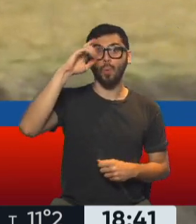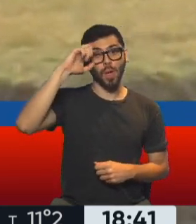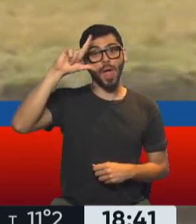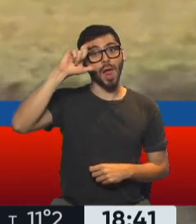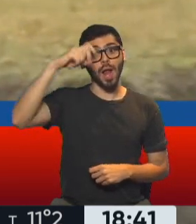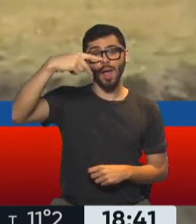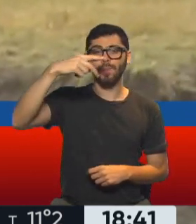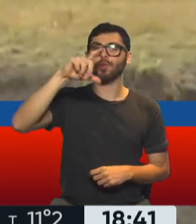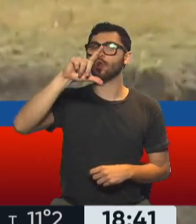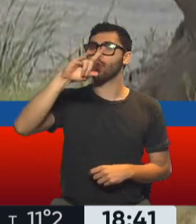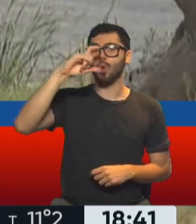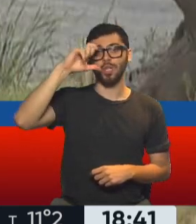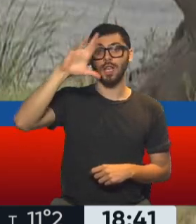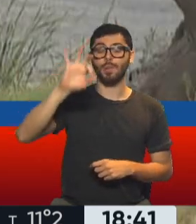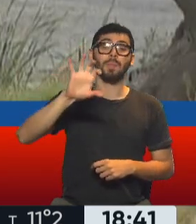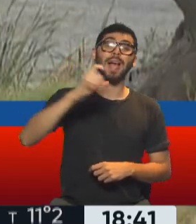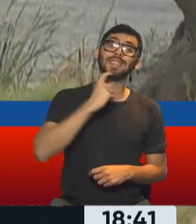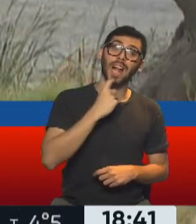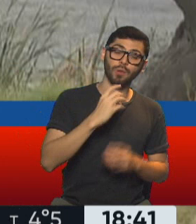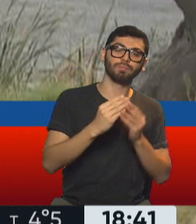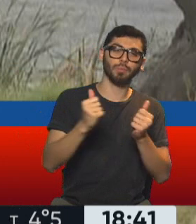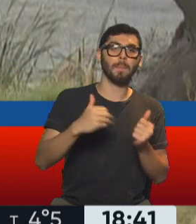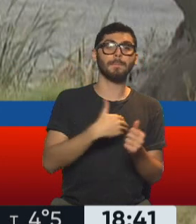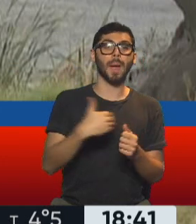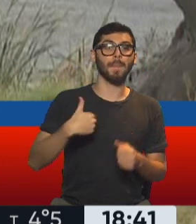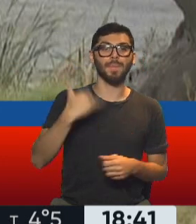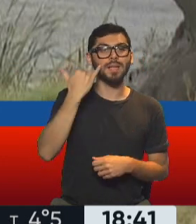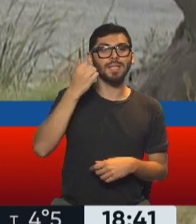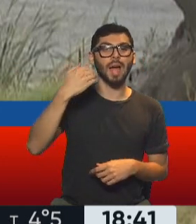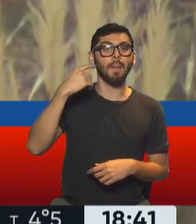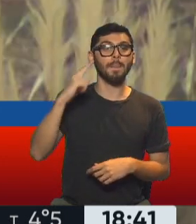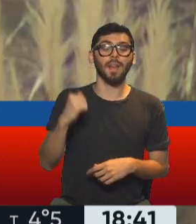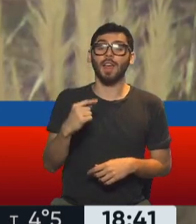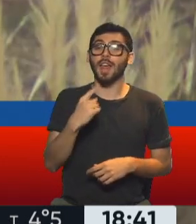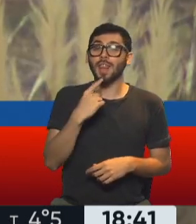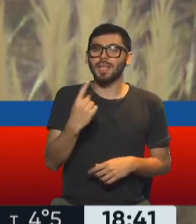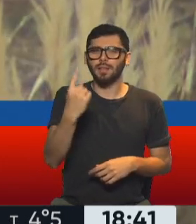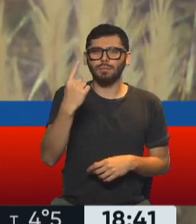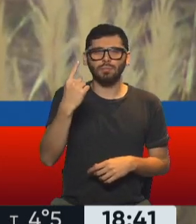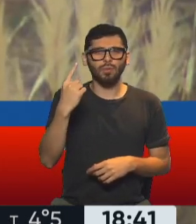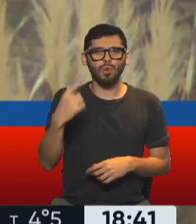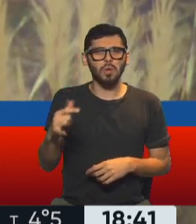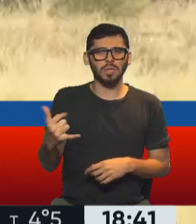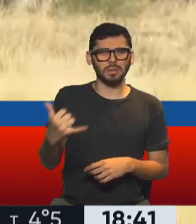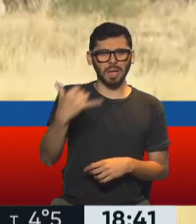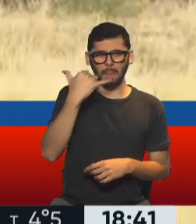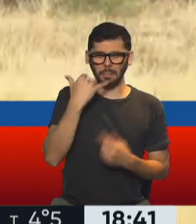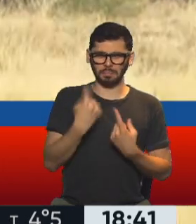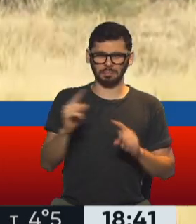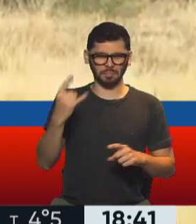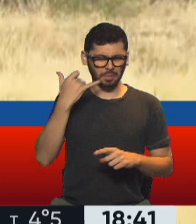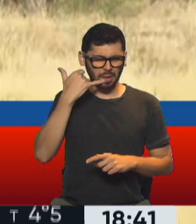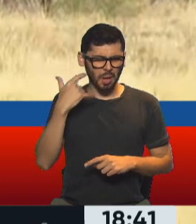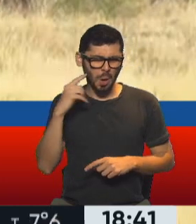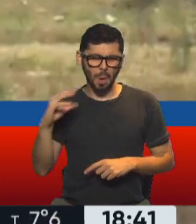Luis. Su mamá, Yamila Cialoni, aseguró haber escuchado la voz de su hija en un extraño llamado telefónico. Así lo